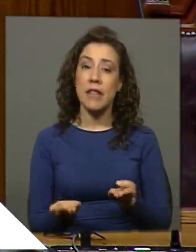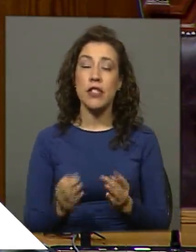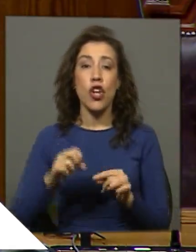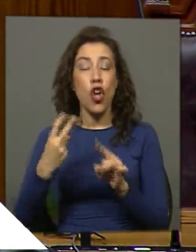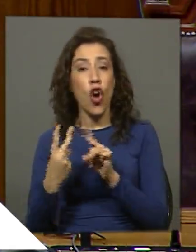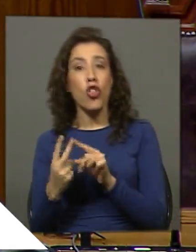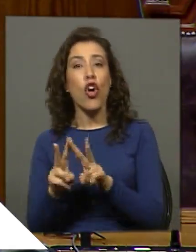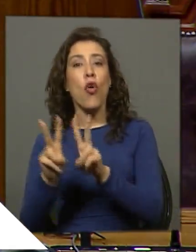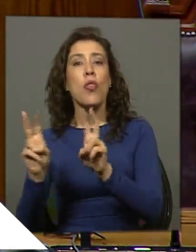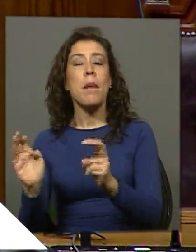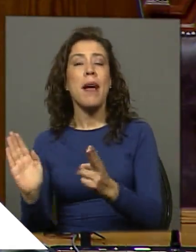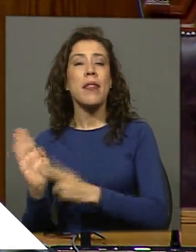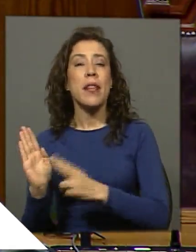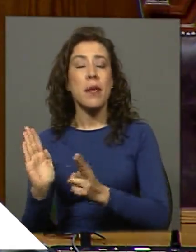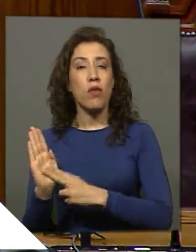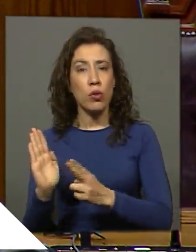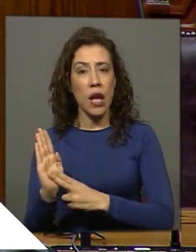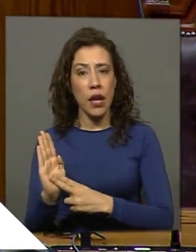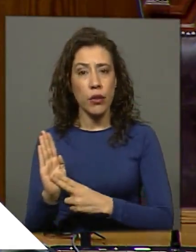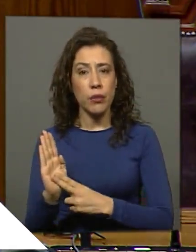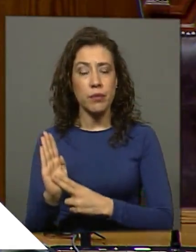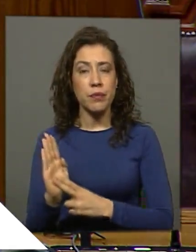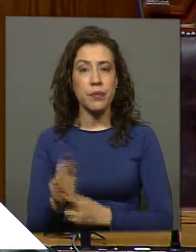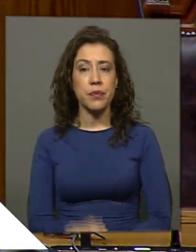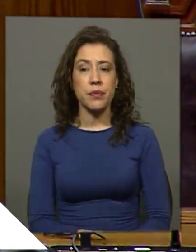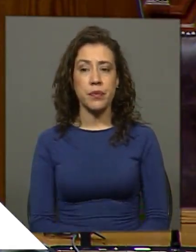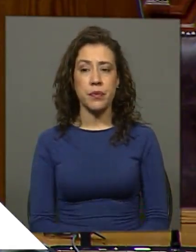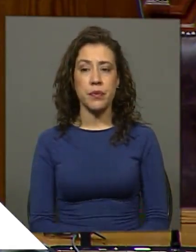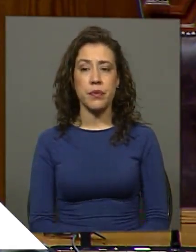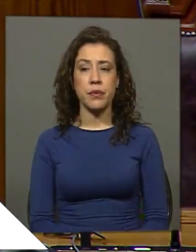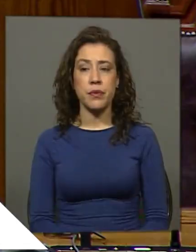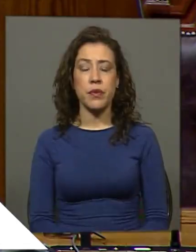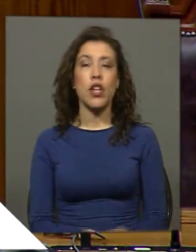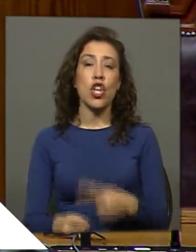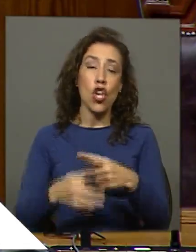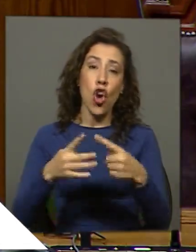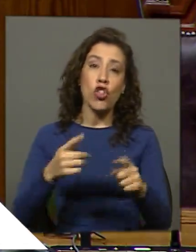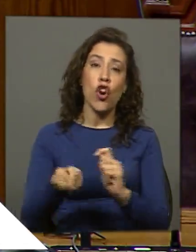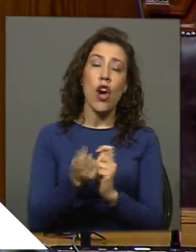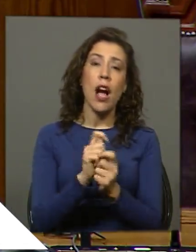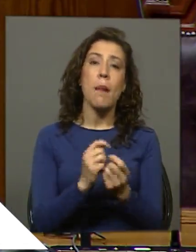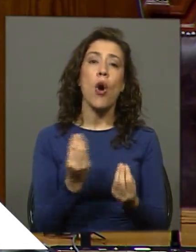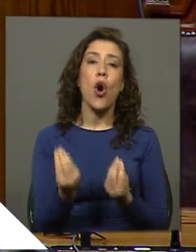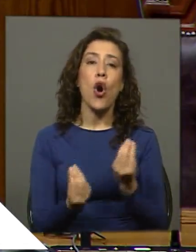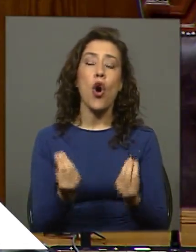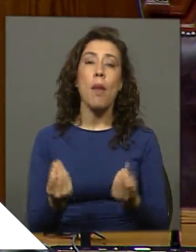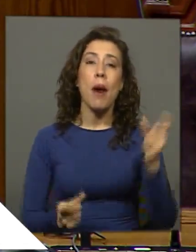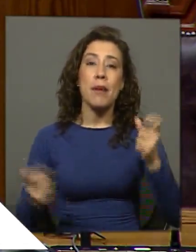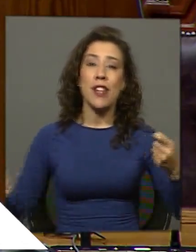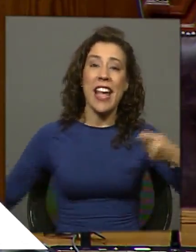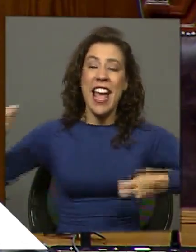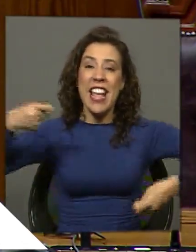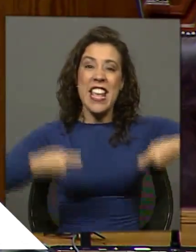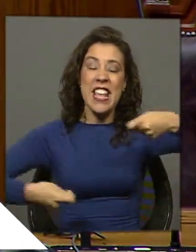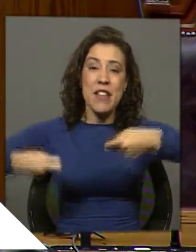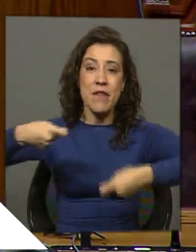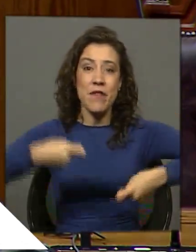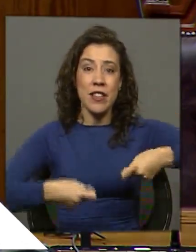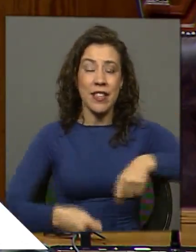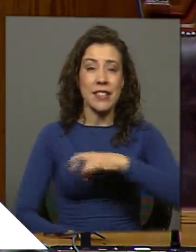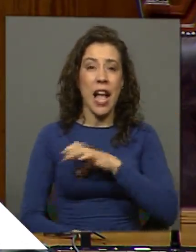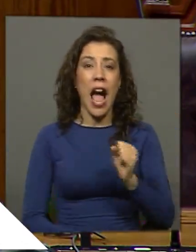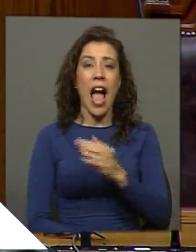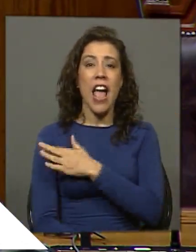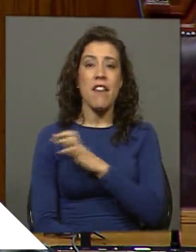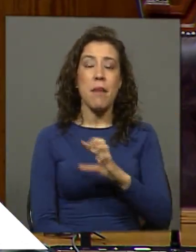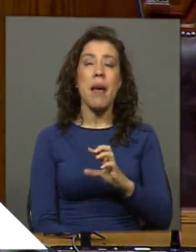un tema tributario en ese ámbito y en segundo lugar una serie de cambios a cómo los inversionistas institucionales en Chile AFP